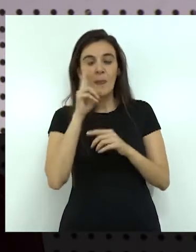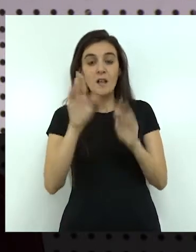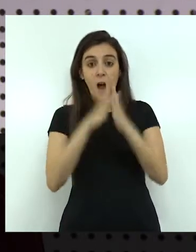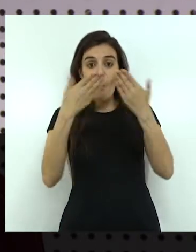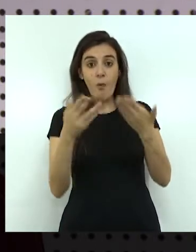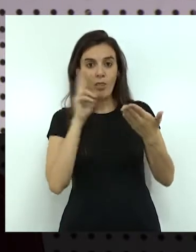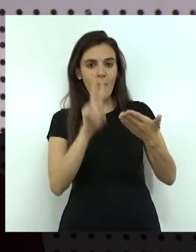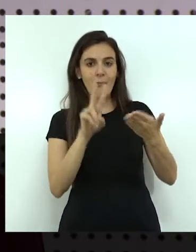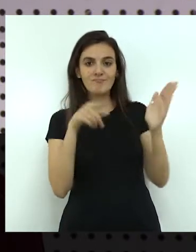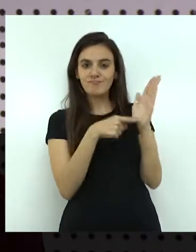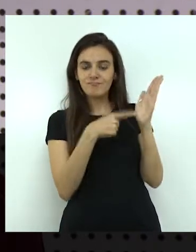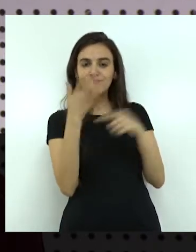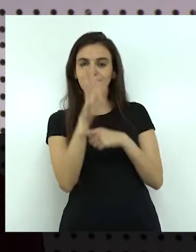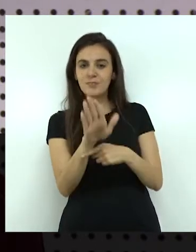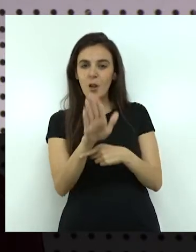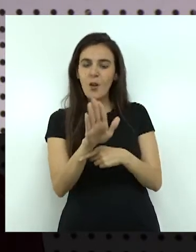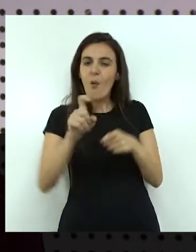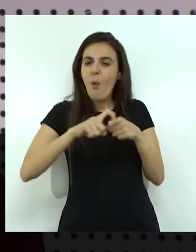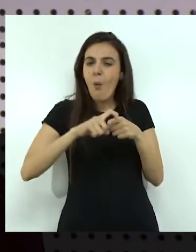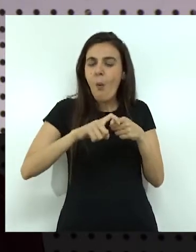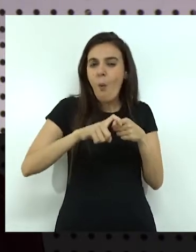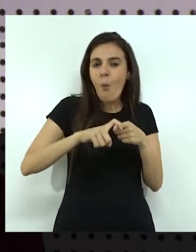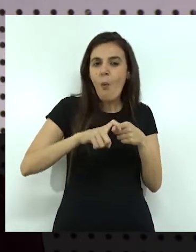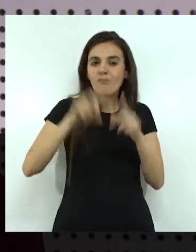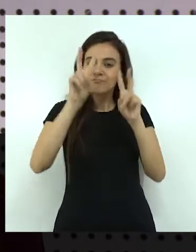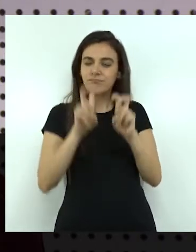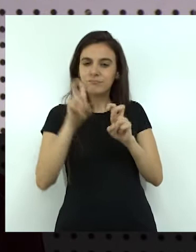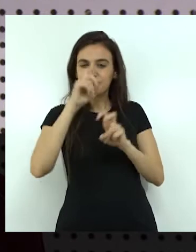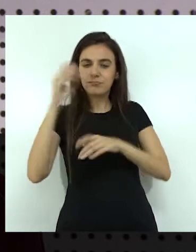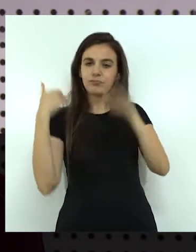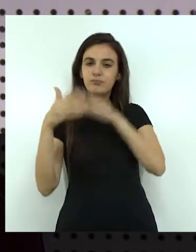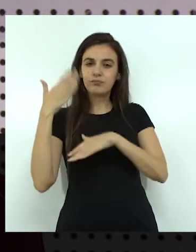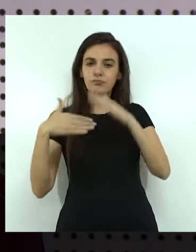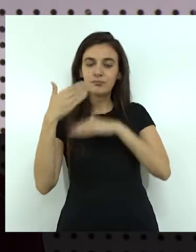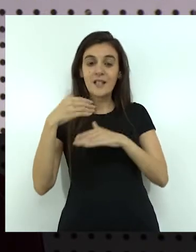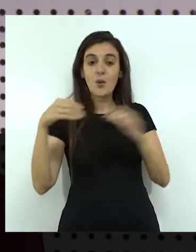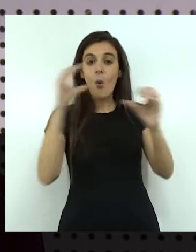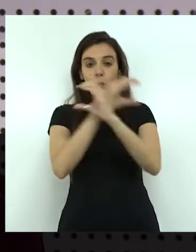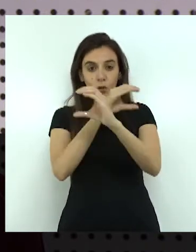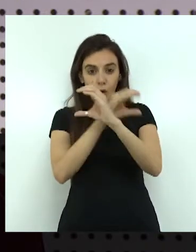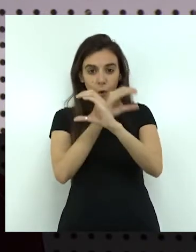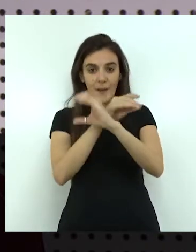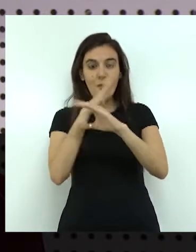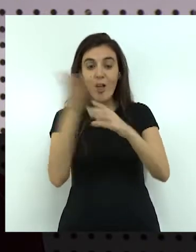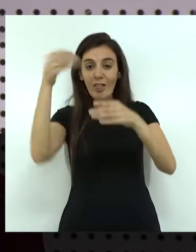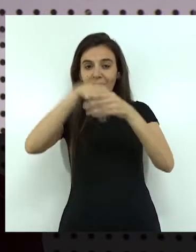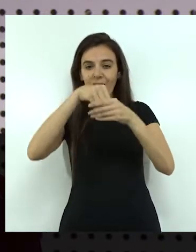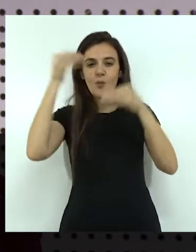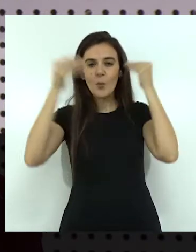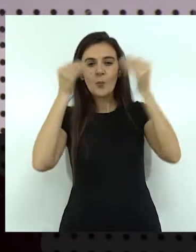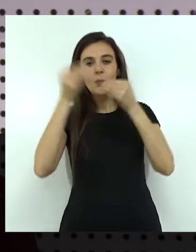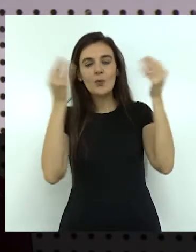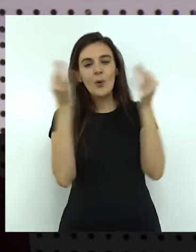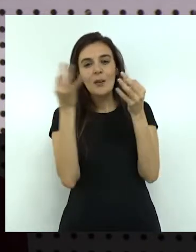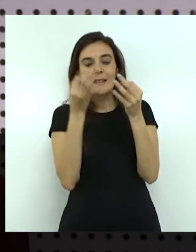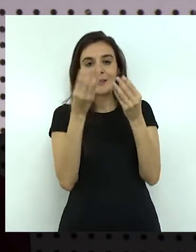es una versión nike picando desde lo que era de lo que era este cómic pero dentro pensé que había que meterle un